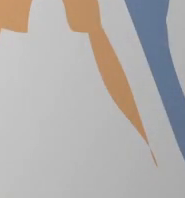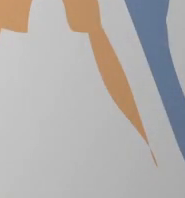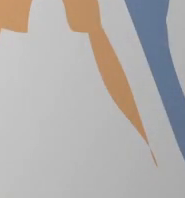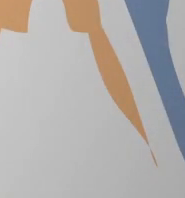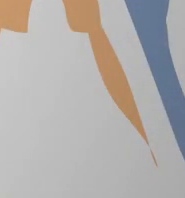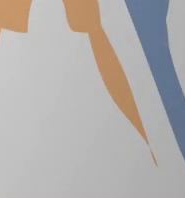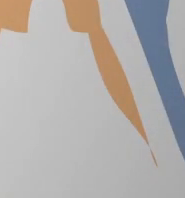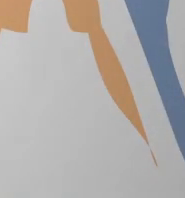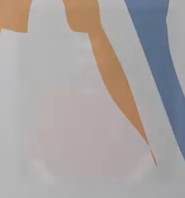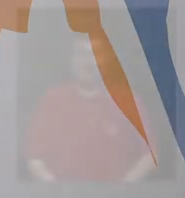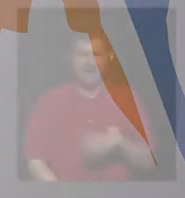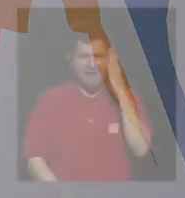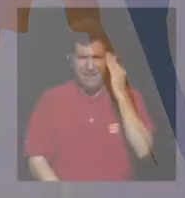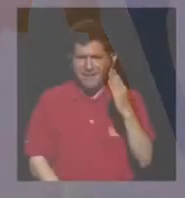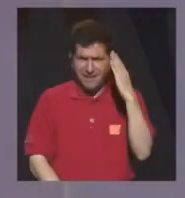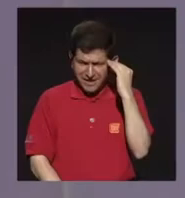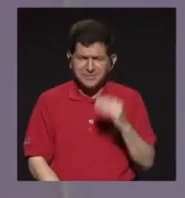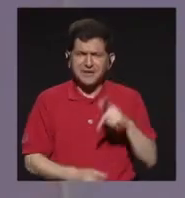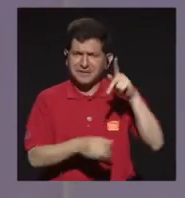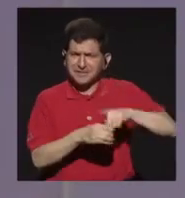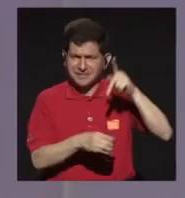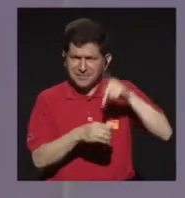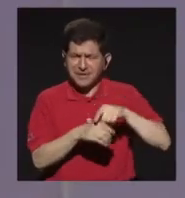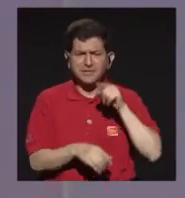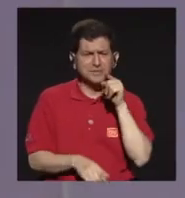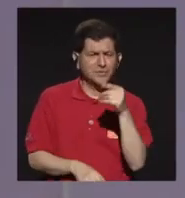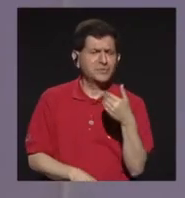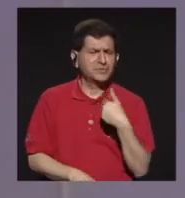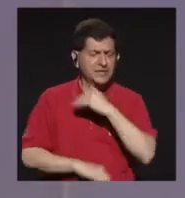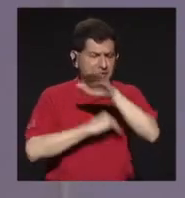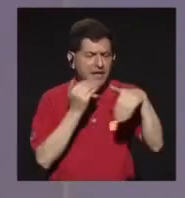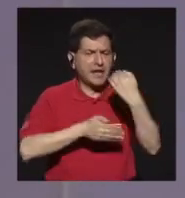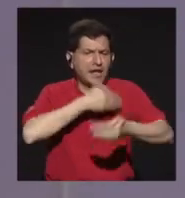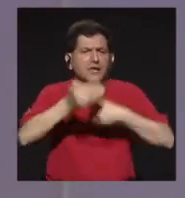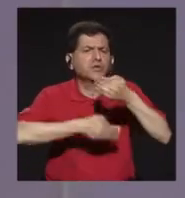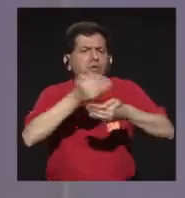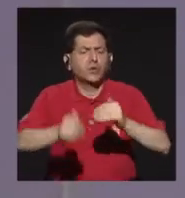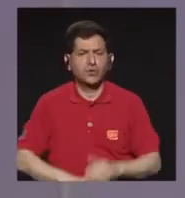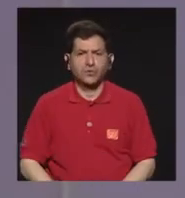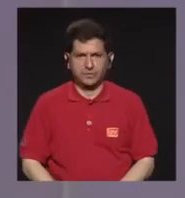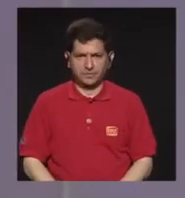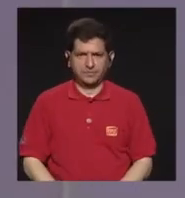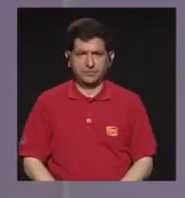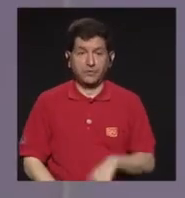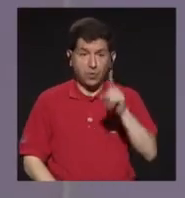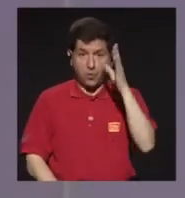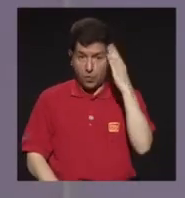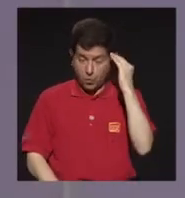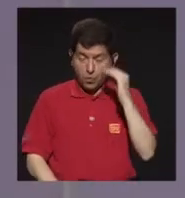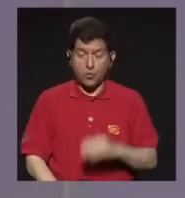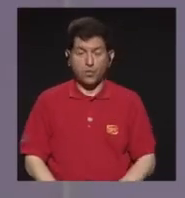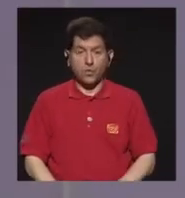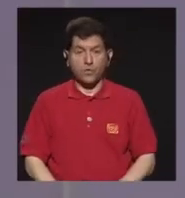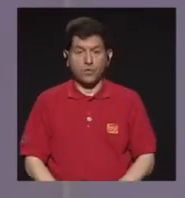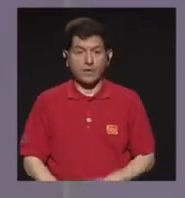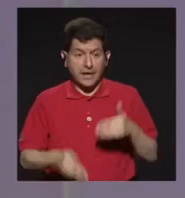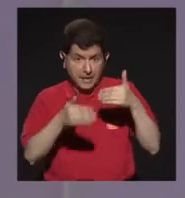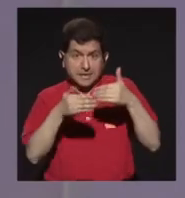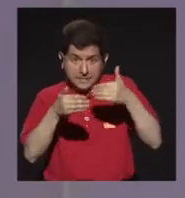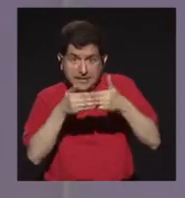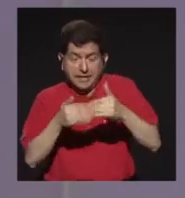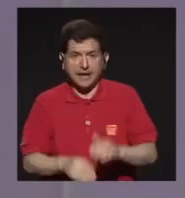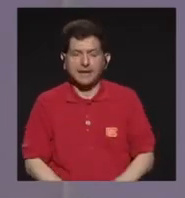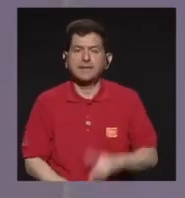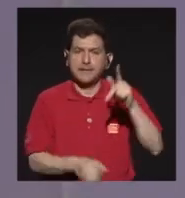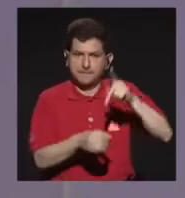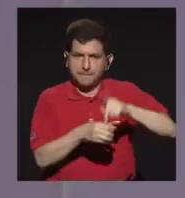¿Cuál ha sido esa experiencia de la participación de ustedes en todo el proceso? Bueno, una de las experiencias más recientes precisamente fue